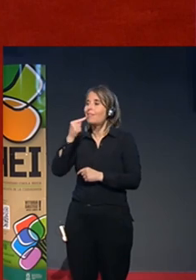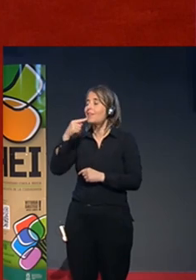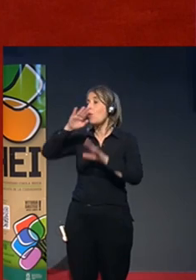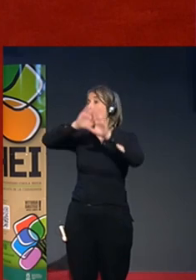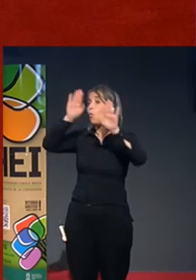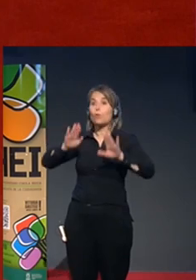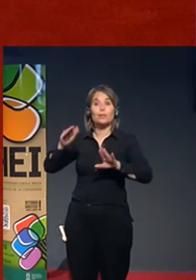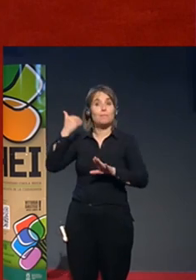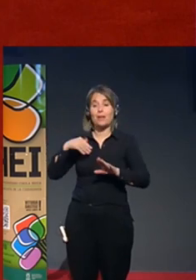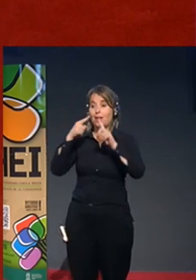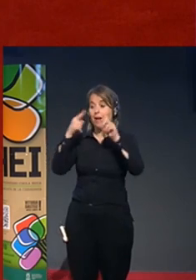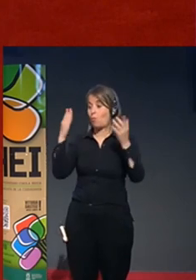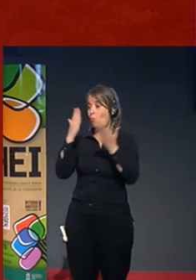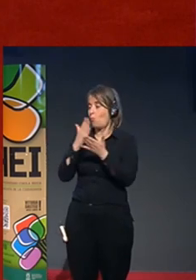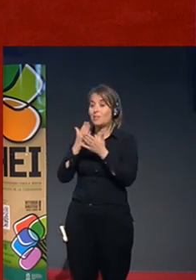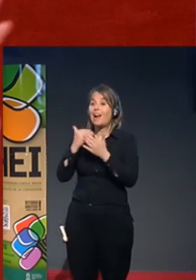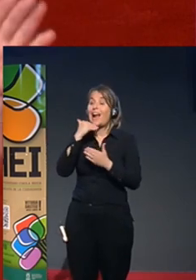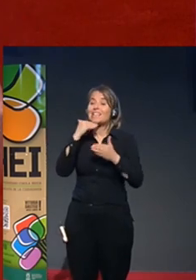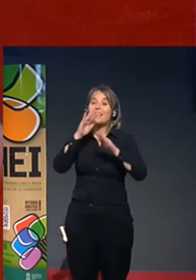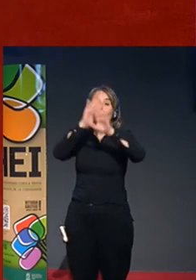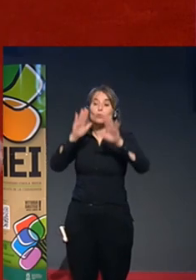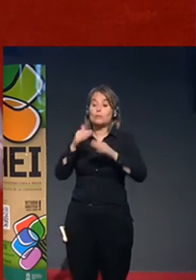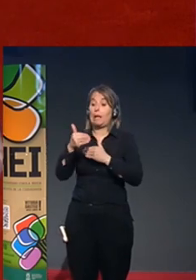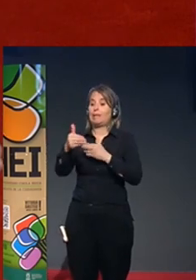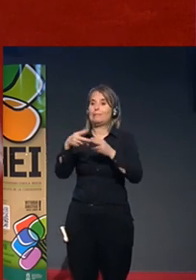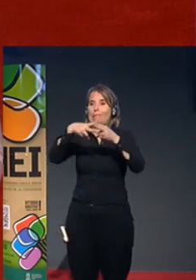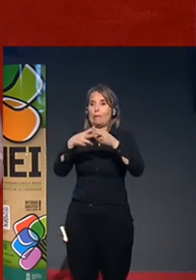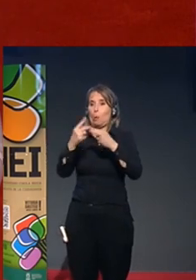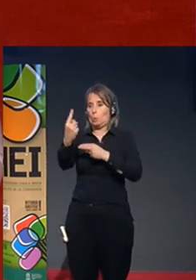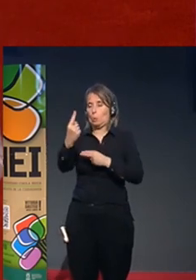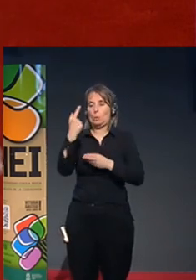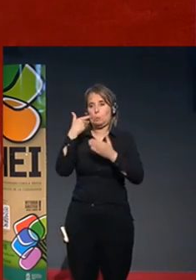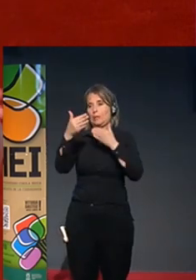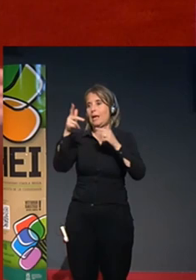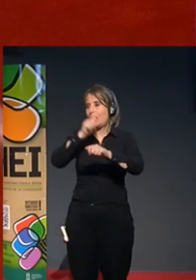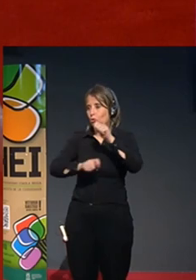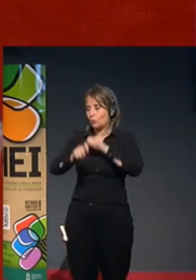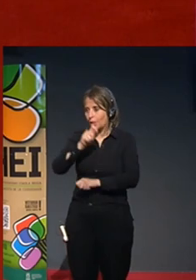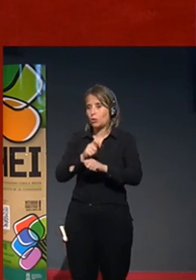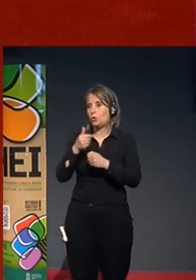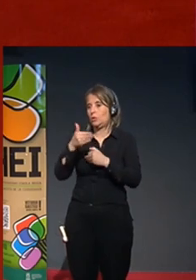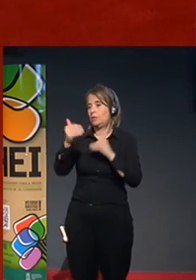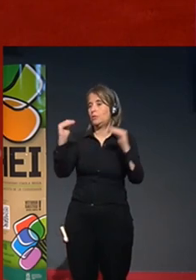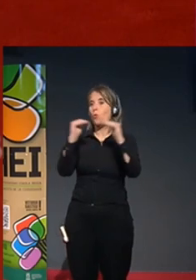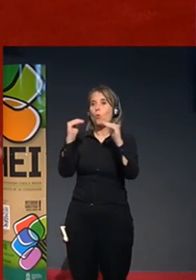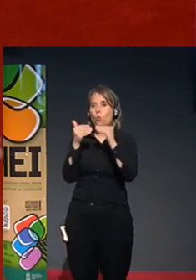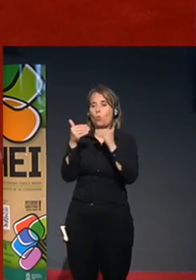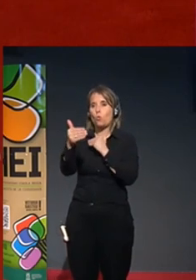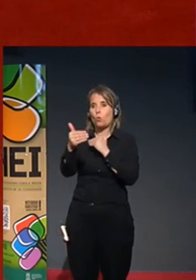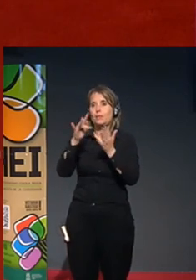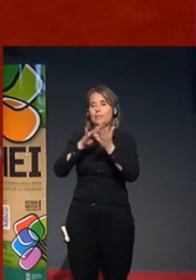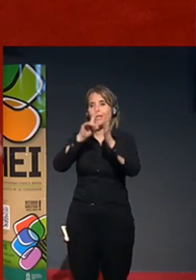última de este curso casi la última nos queda un taller para las asociaciones que vamos a celebrar este jueves